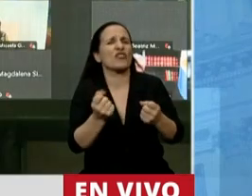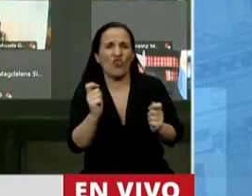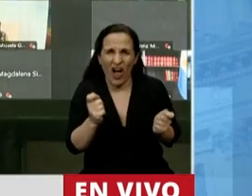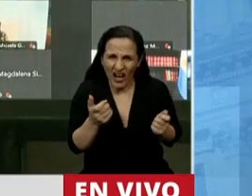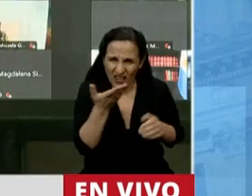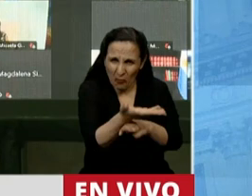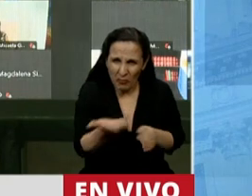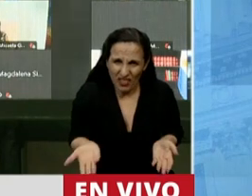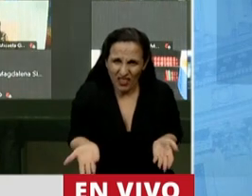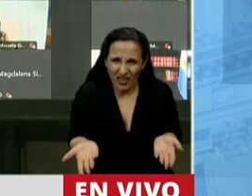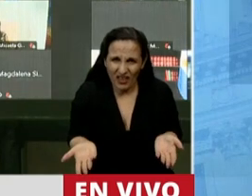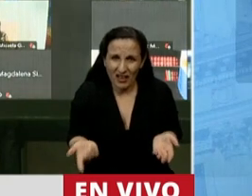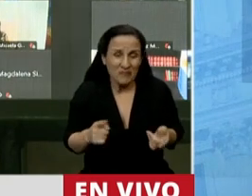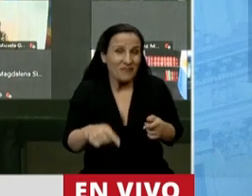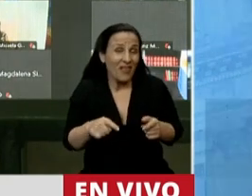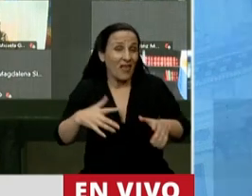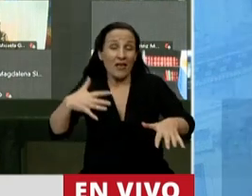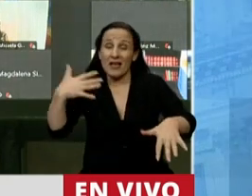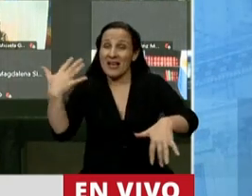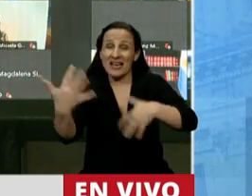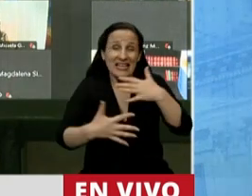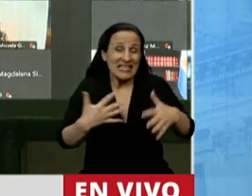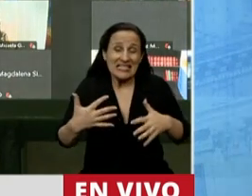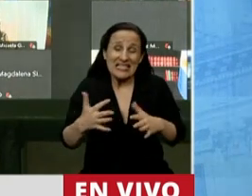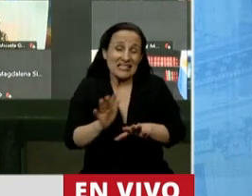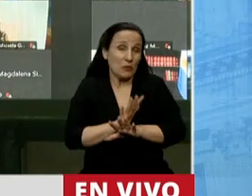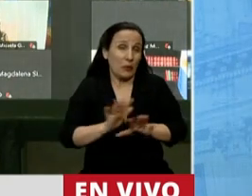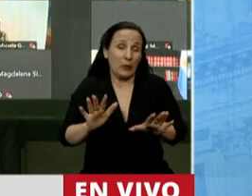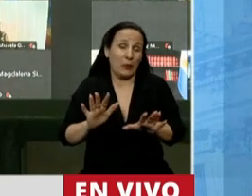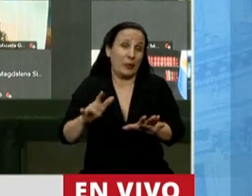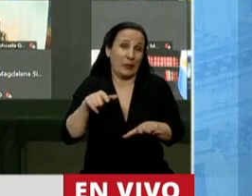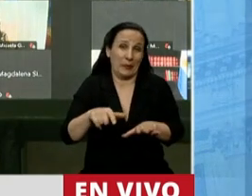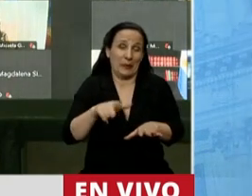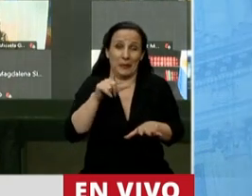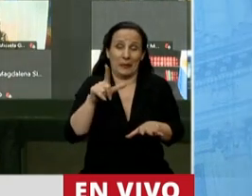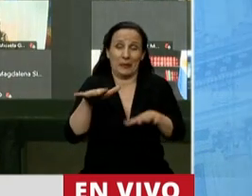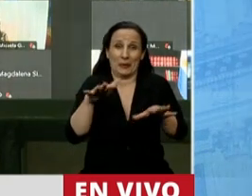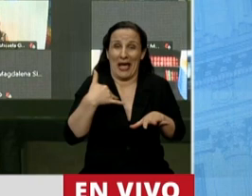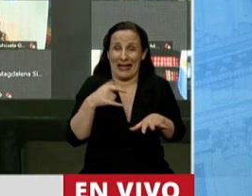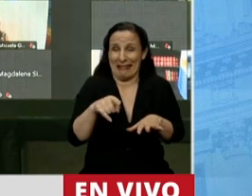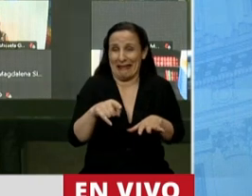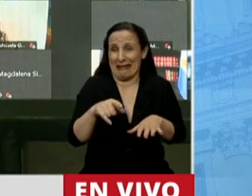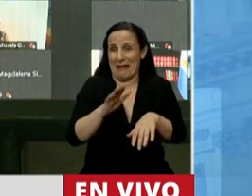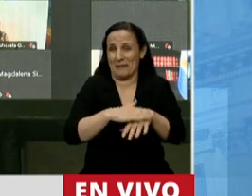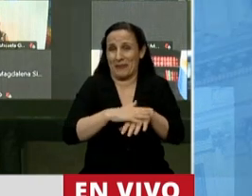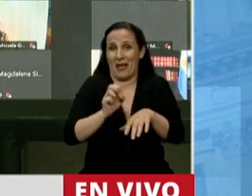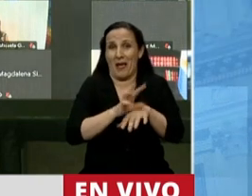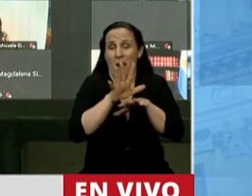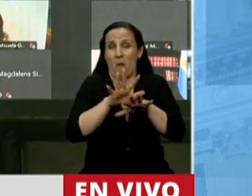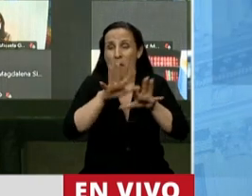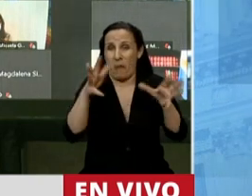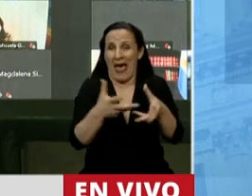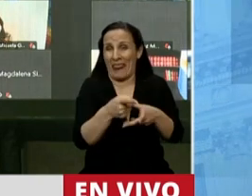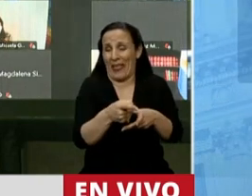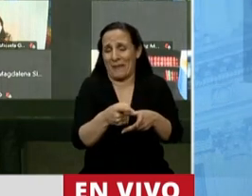medio de una de las crisis más importantes que vive nuestro país y que esta pandemia